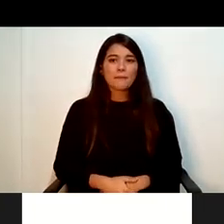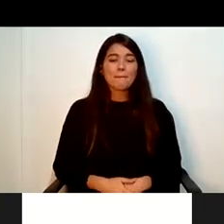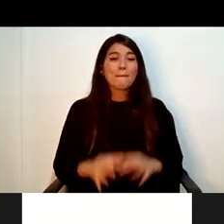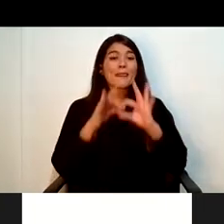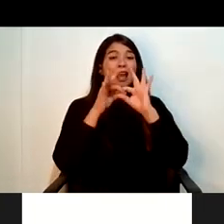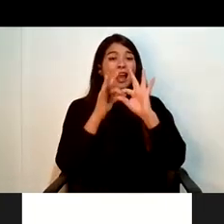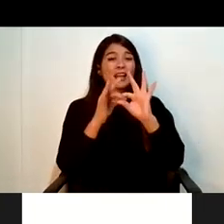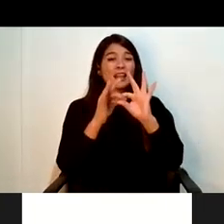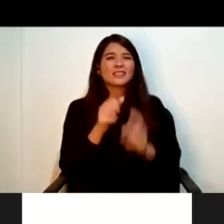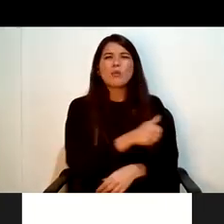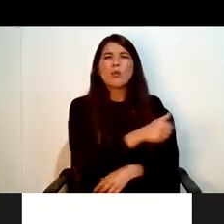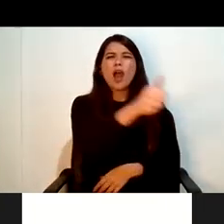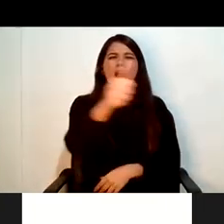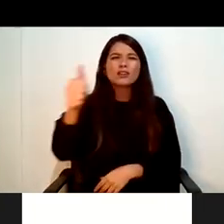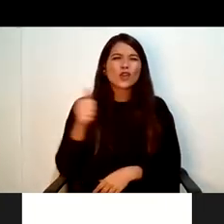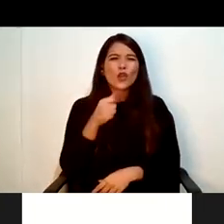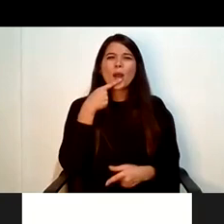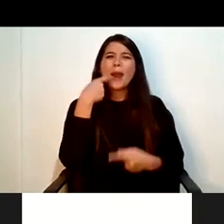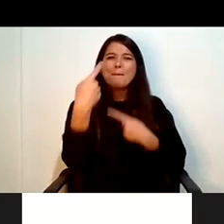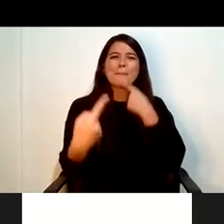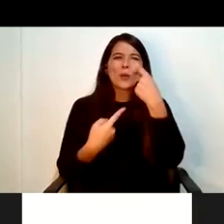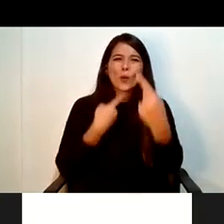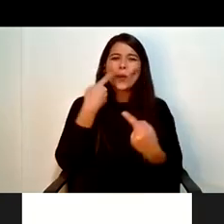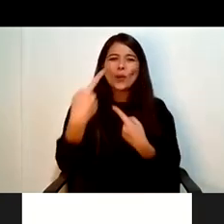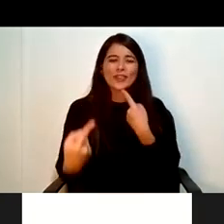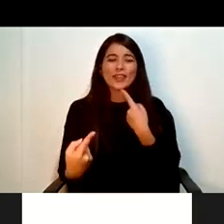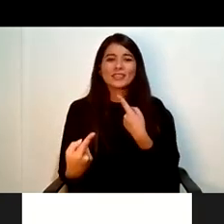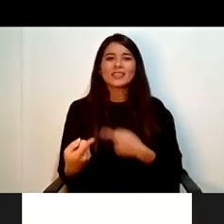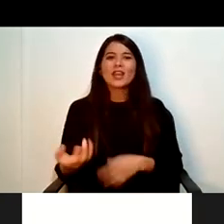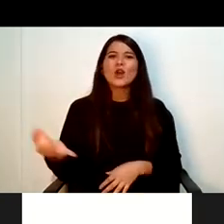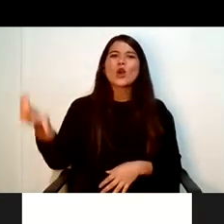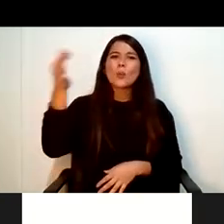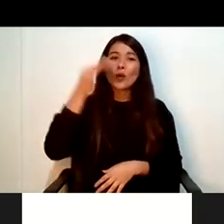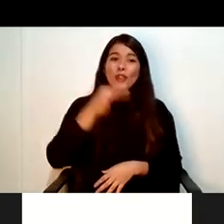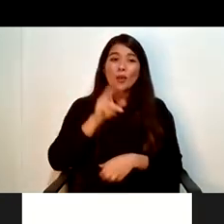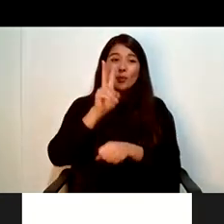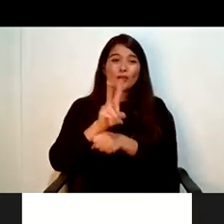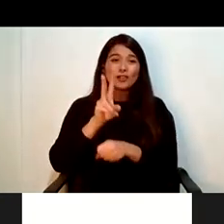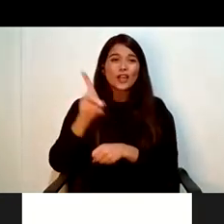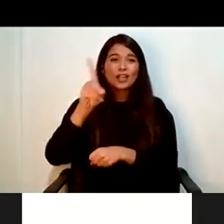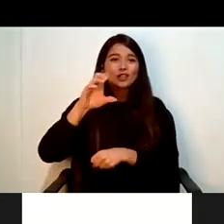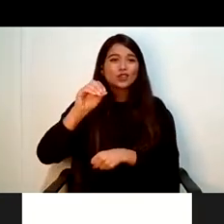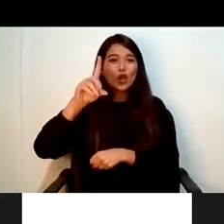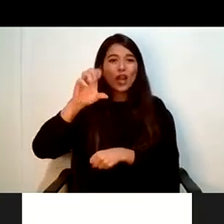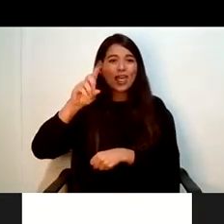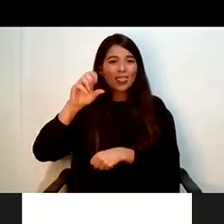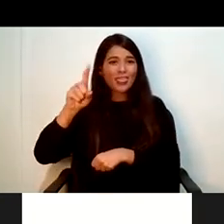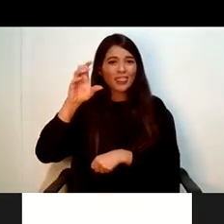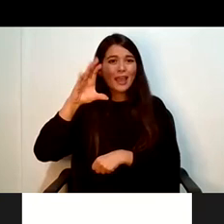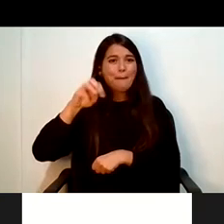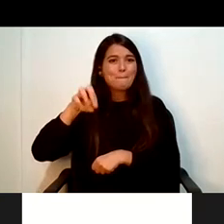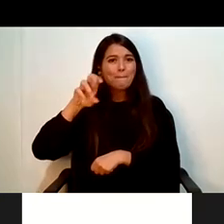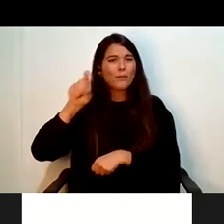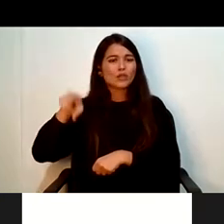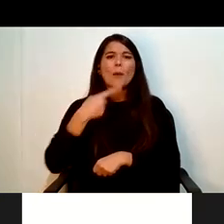Agradecemos a todos por sus preguntas y tal como estaba diciendo la docente Soledad Campos, las preguntas pendientes